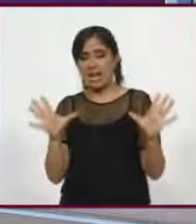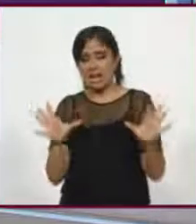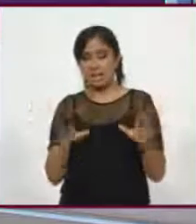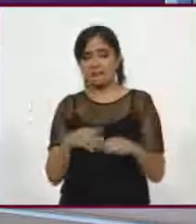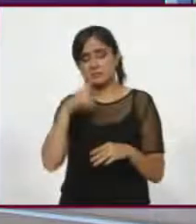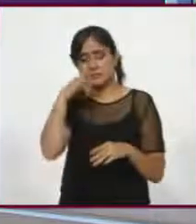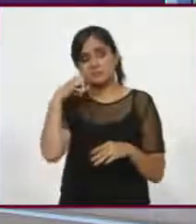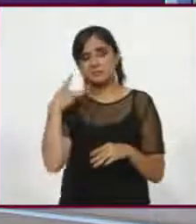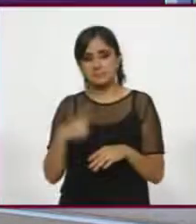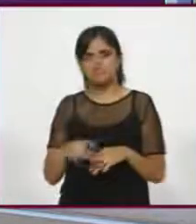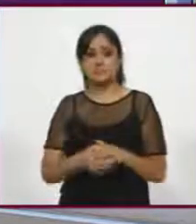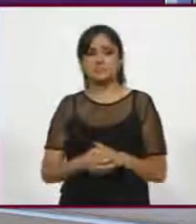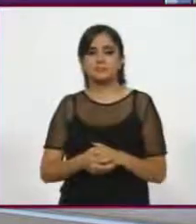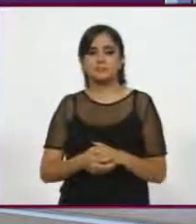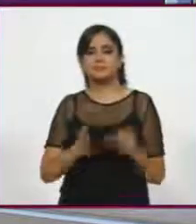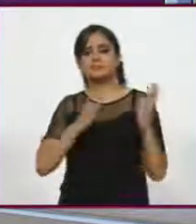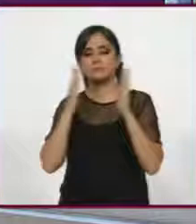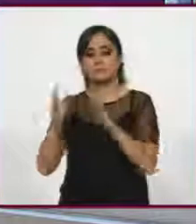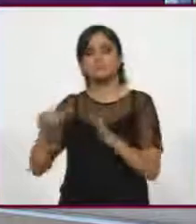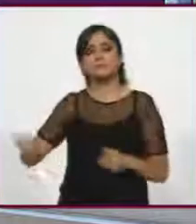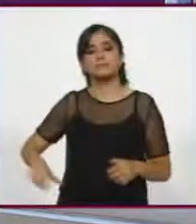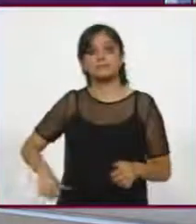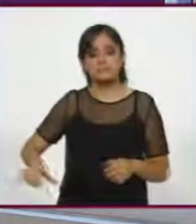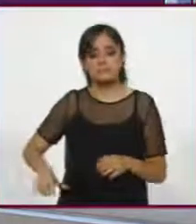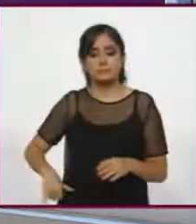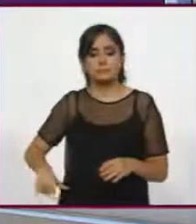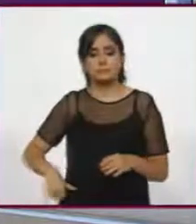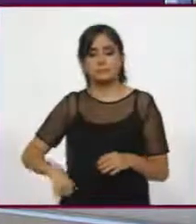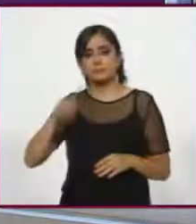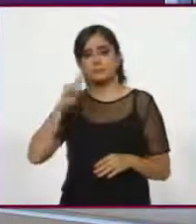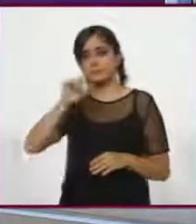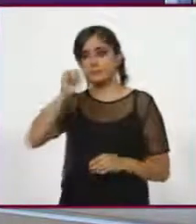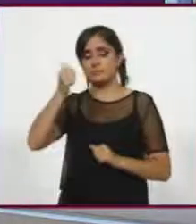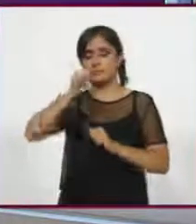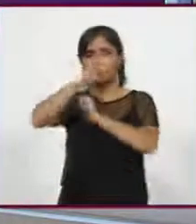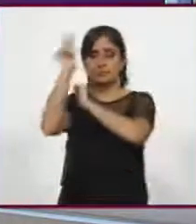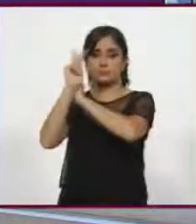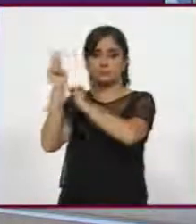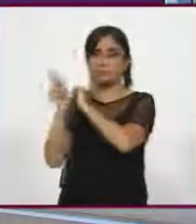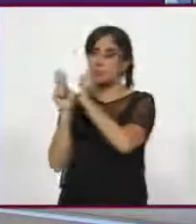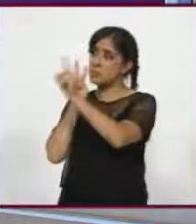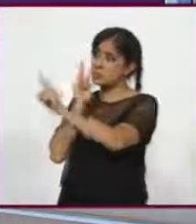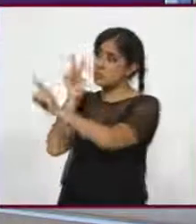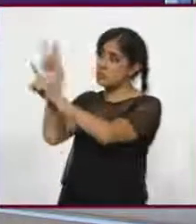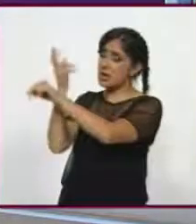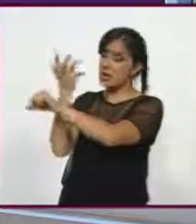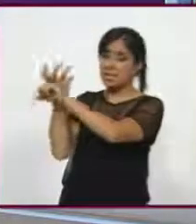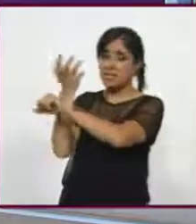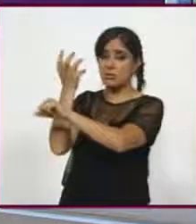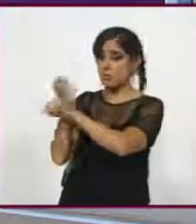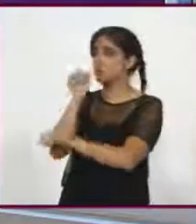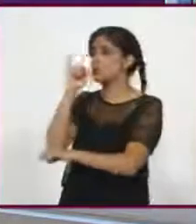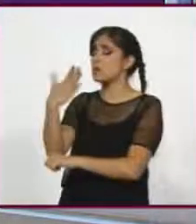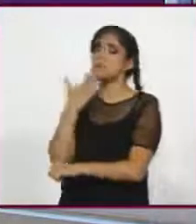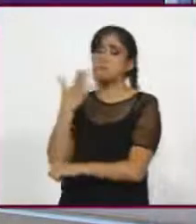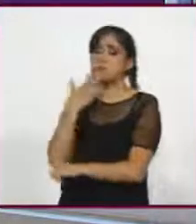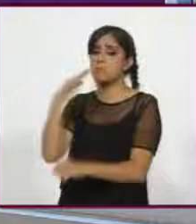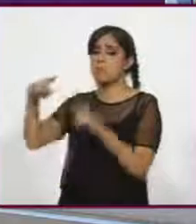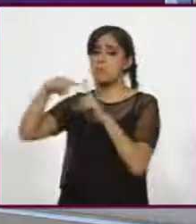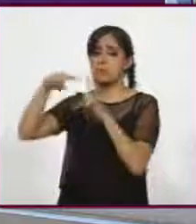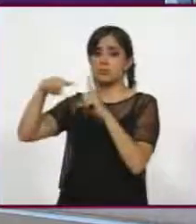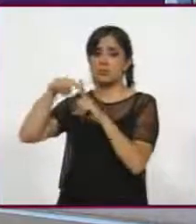no se distingue. Y es muy interesante cómo en otros países hay buenas opiniones de Estados